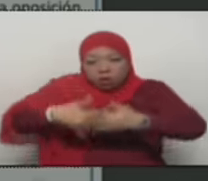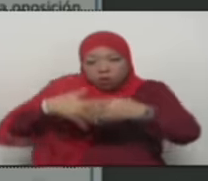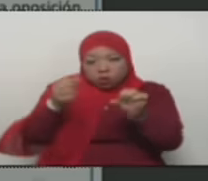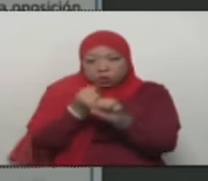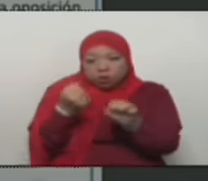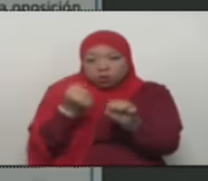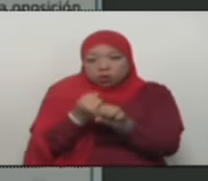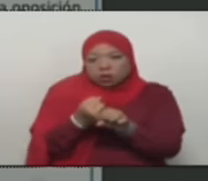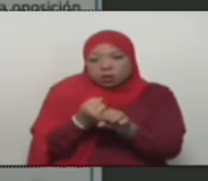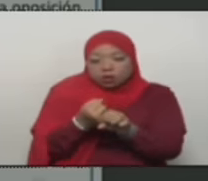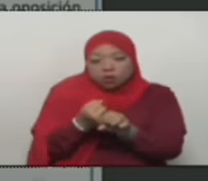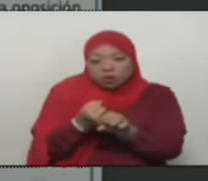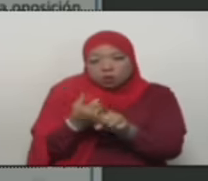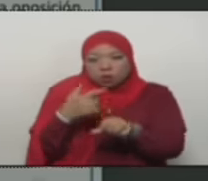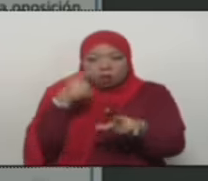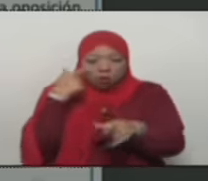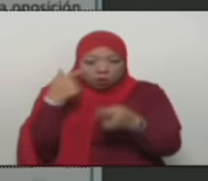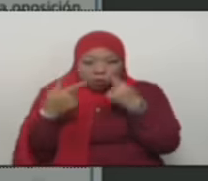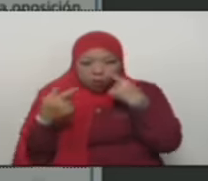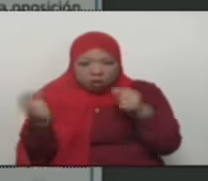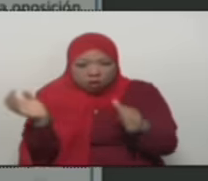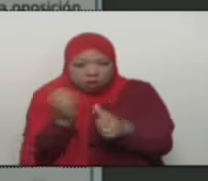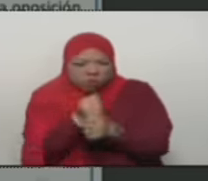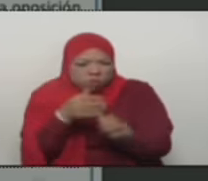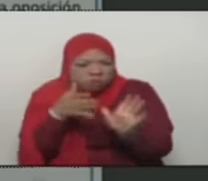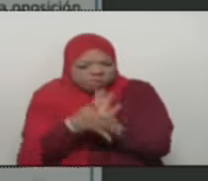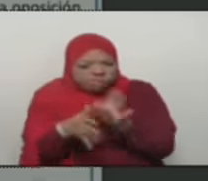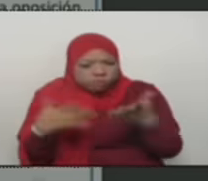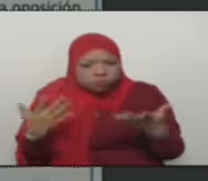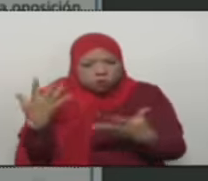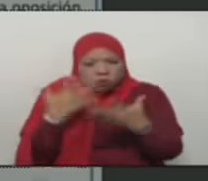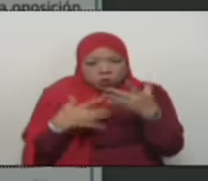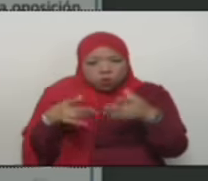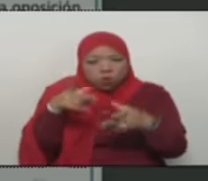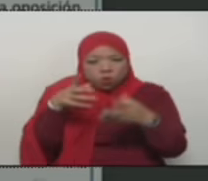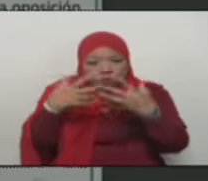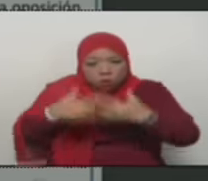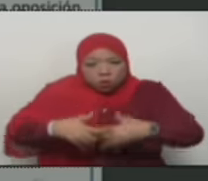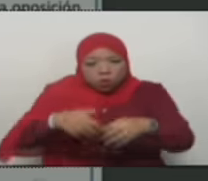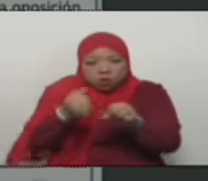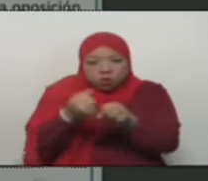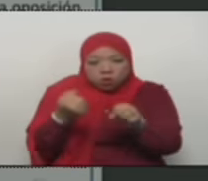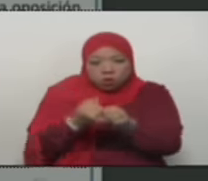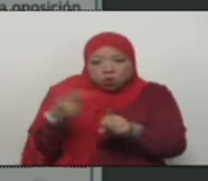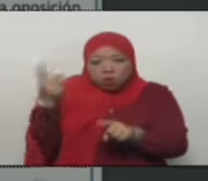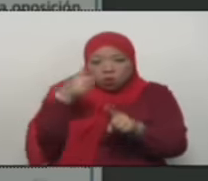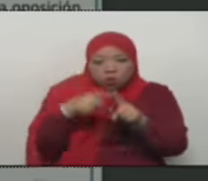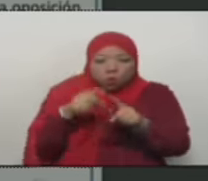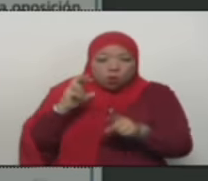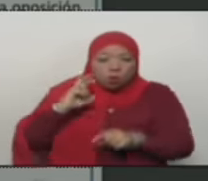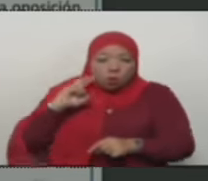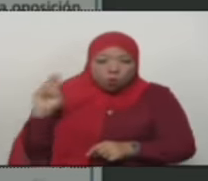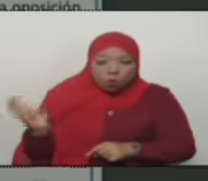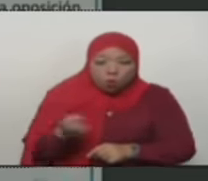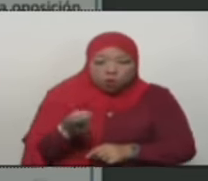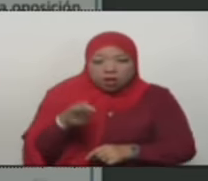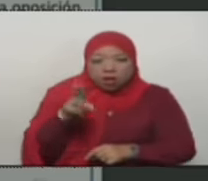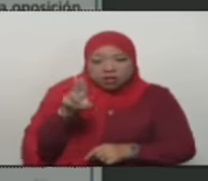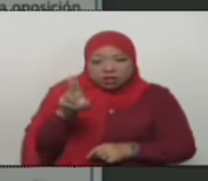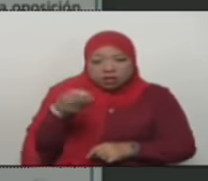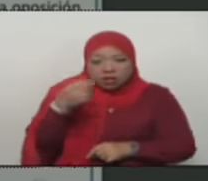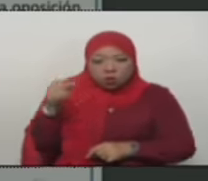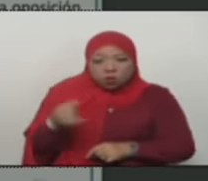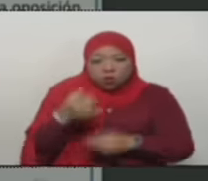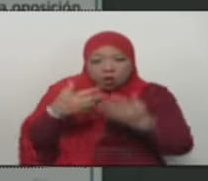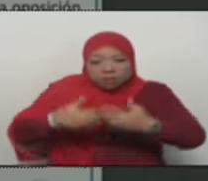Edison Research, que cuando fuimos a ver de qué se trataba, es una empresa encuestadora que usa la CIA en Ucrania. Edison Research. Edison Research.